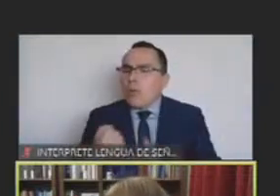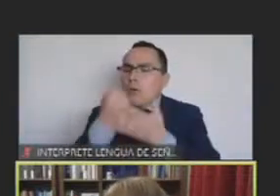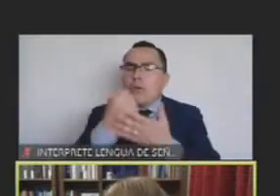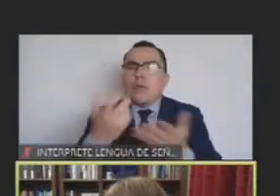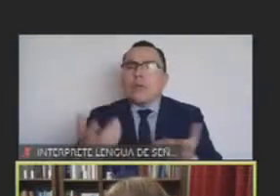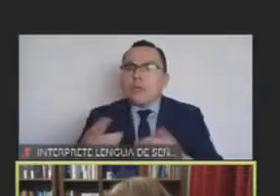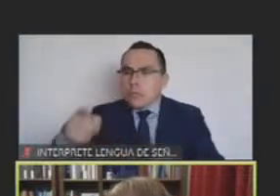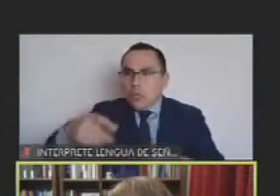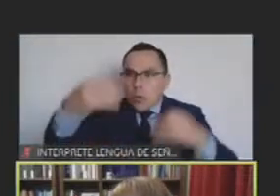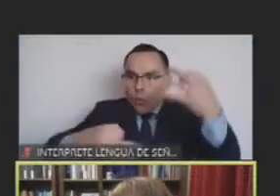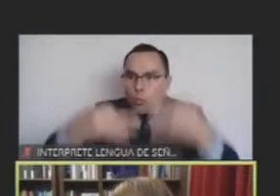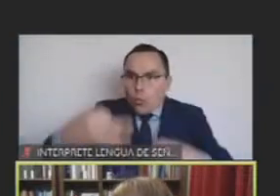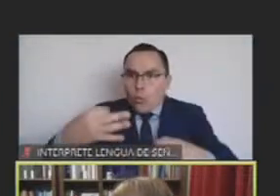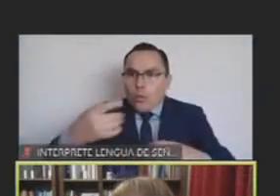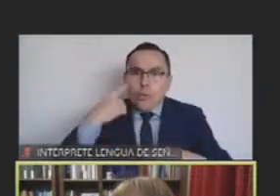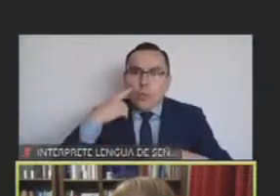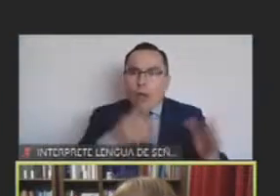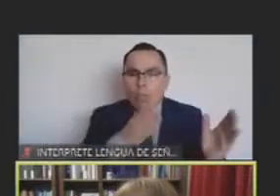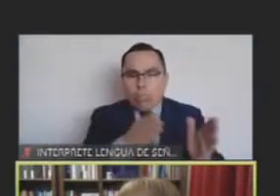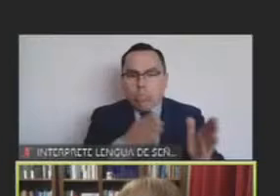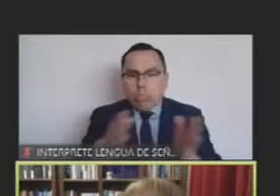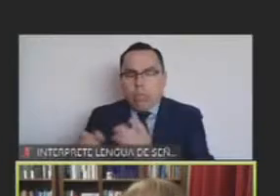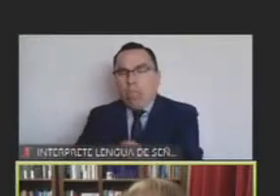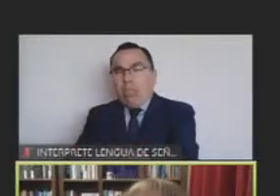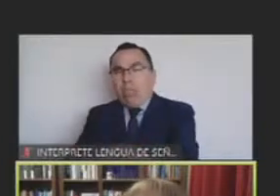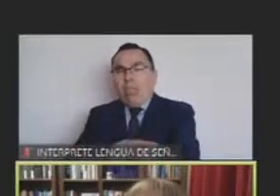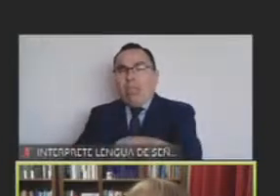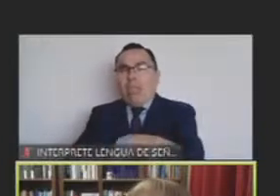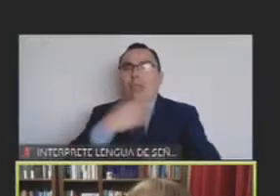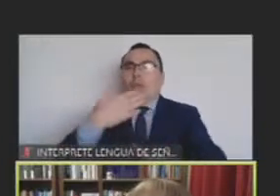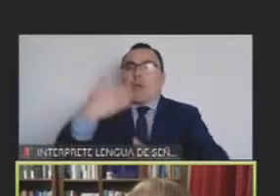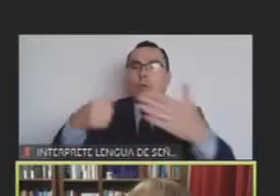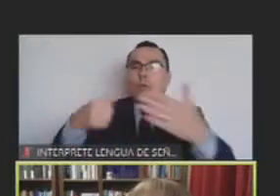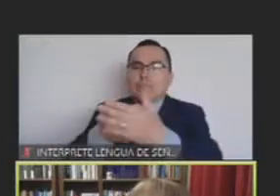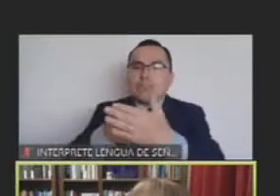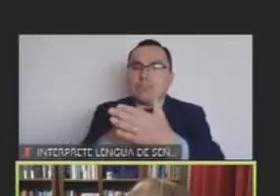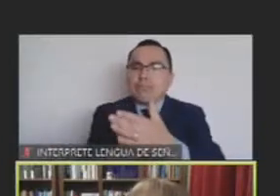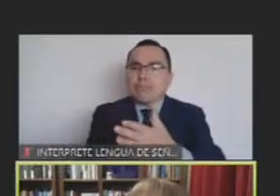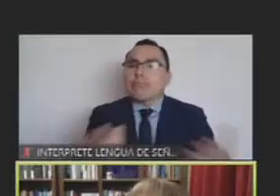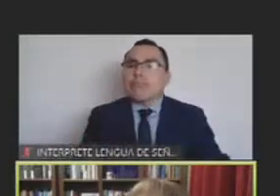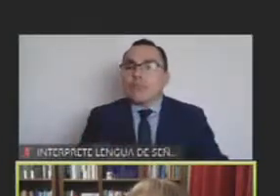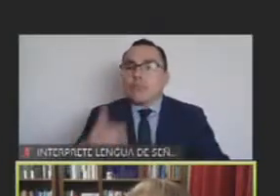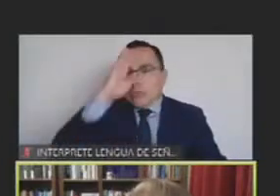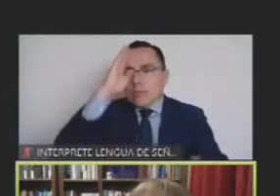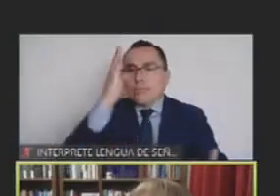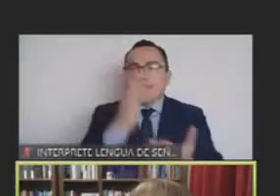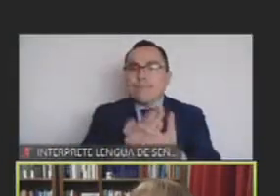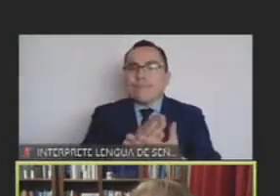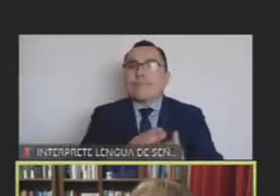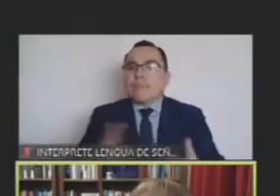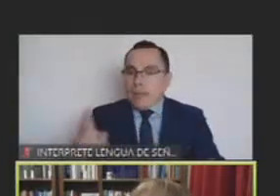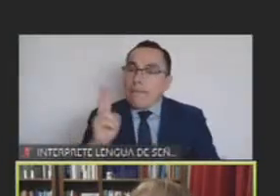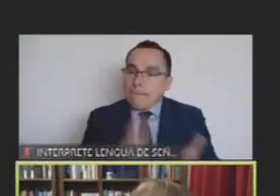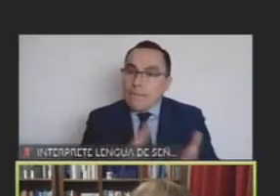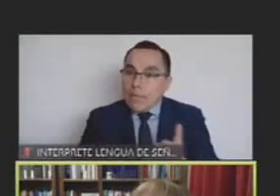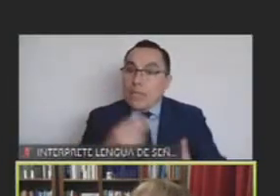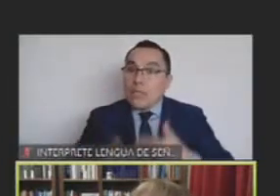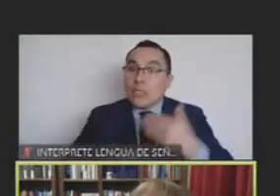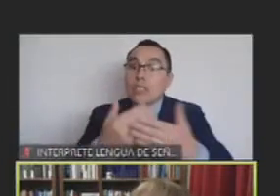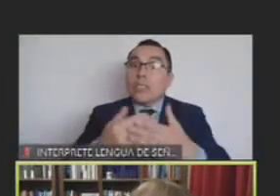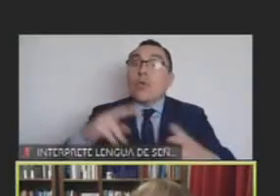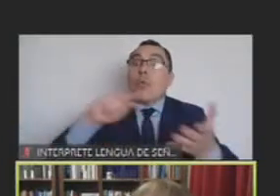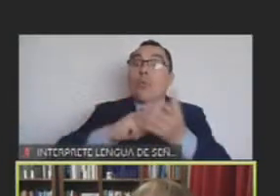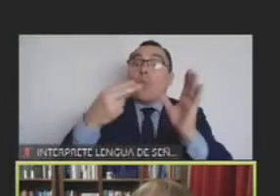proceso, que a veces es un proceso desgraciadamente largo, finalmente concluya en una decisión que se haga realidad y que resuelva